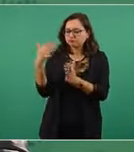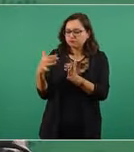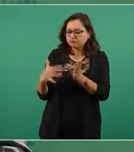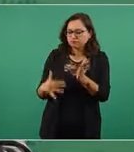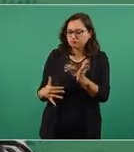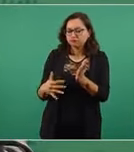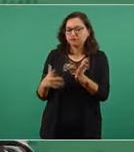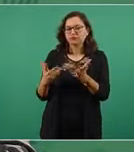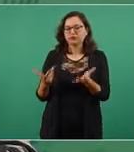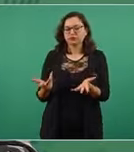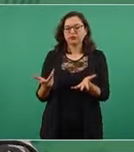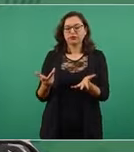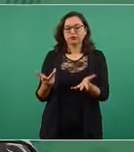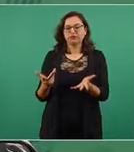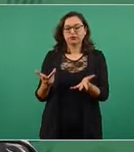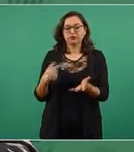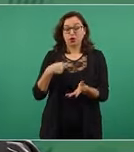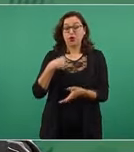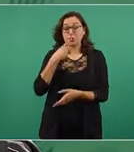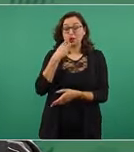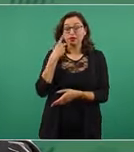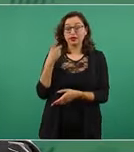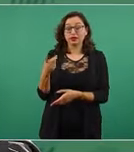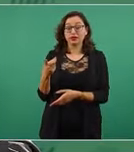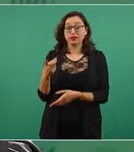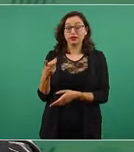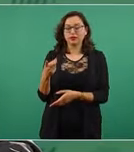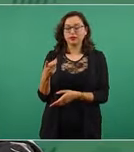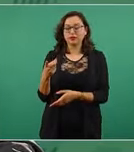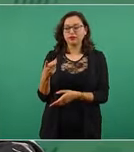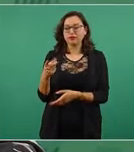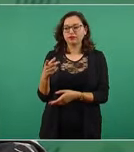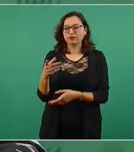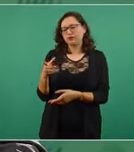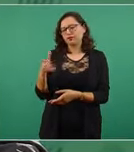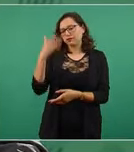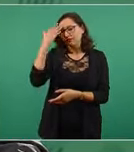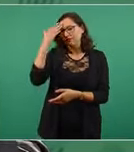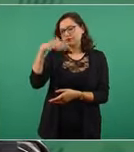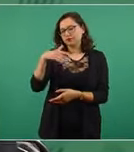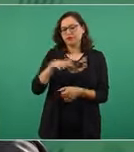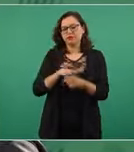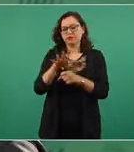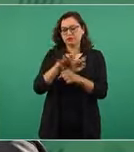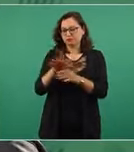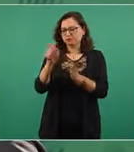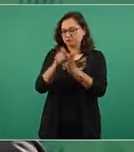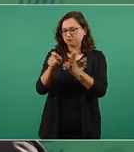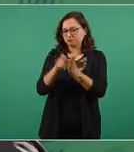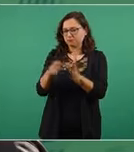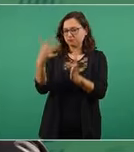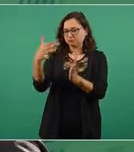hasta les dije que articulista escuchas